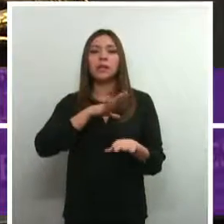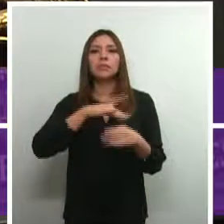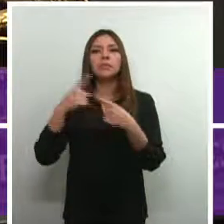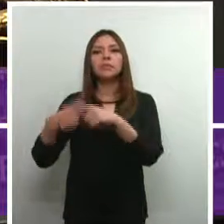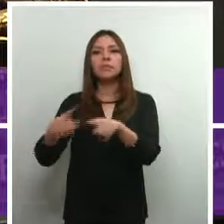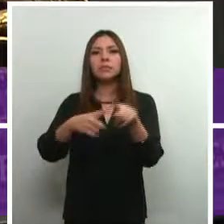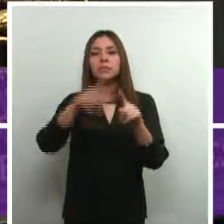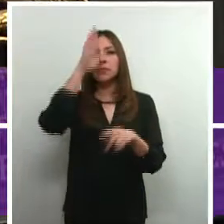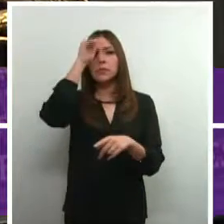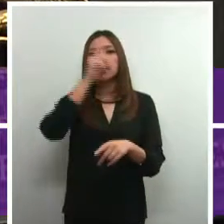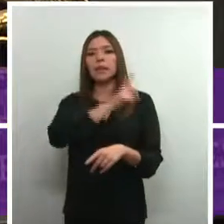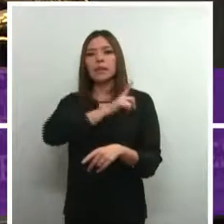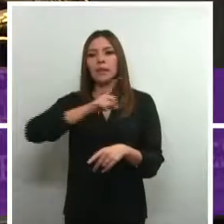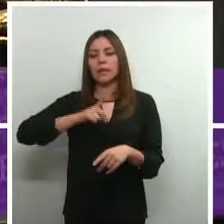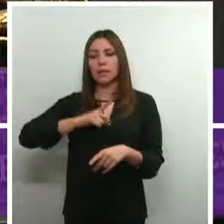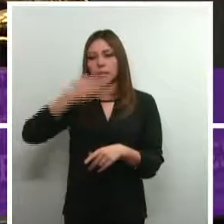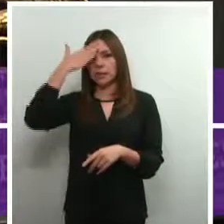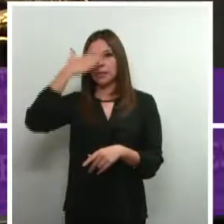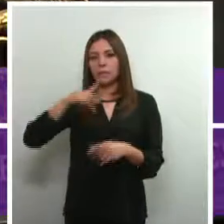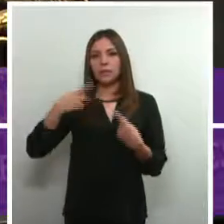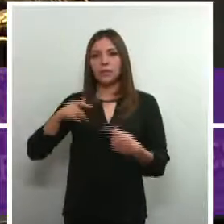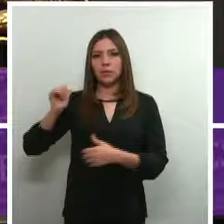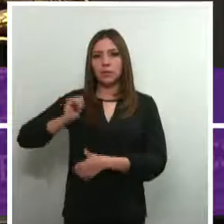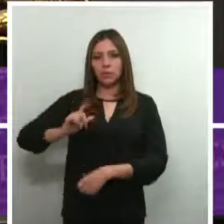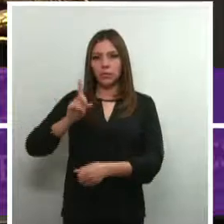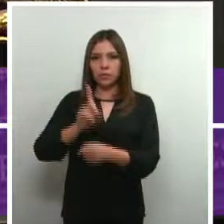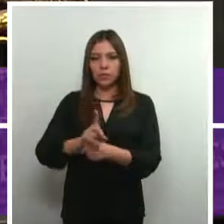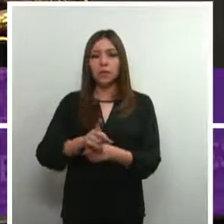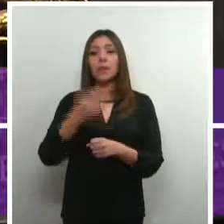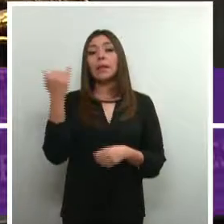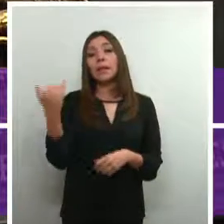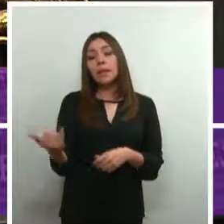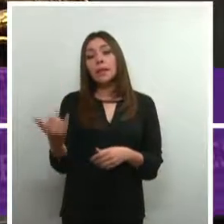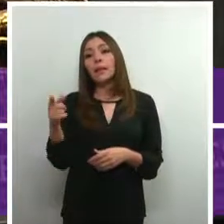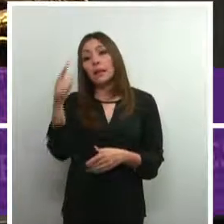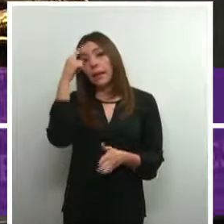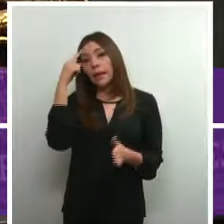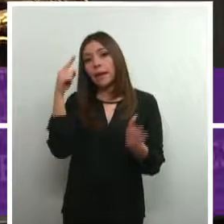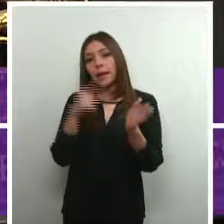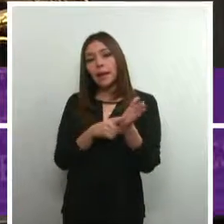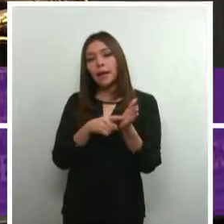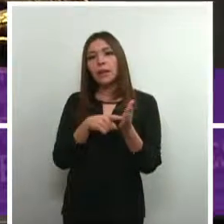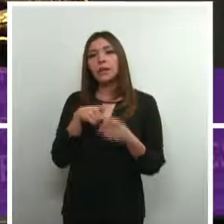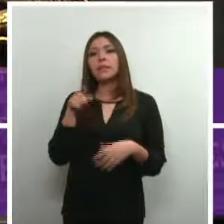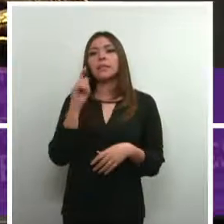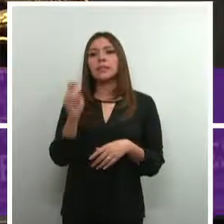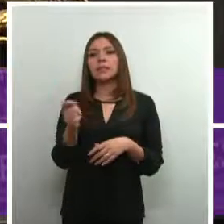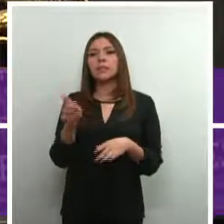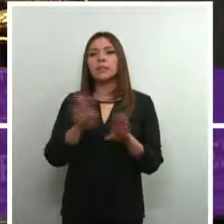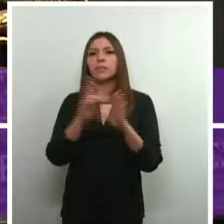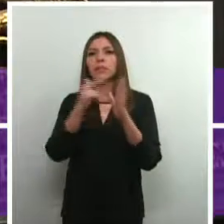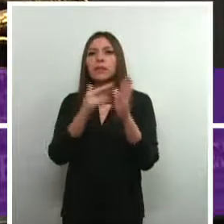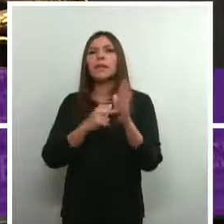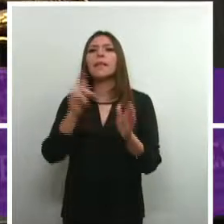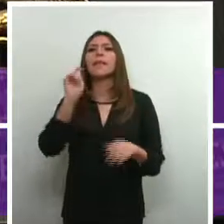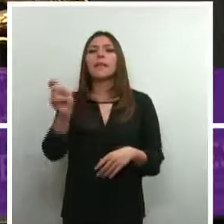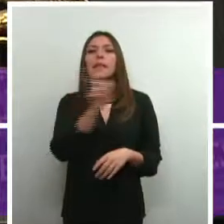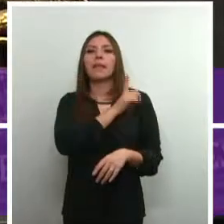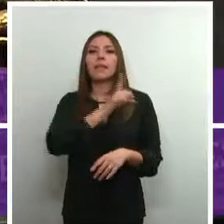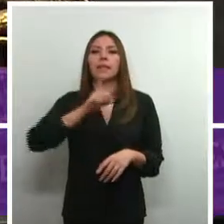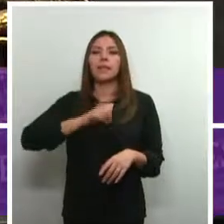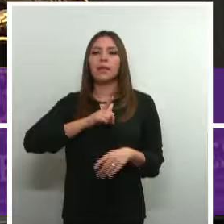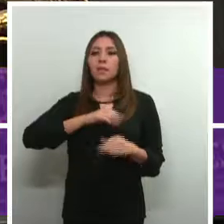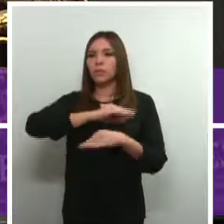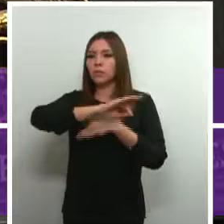las autoridades. Sin embargo, personalmente considero que estas medidas debieran ser adoptadas por todos los